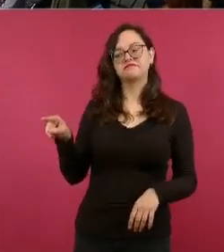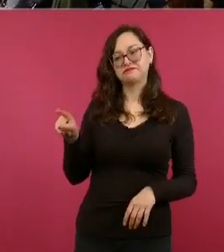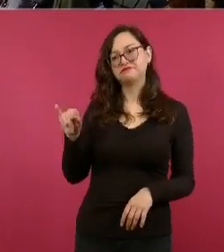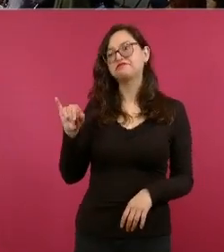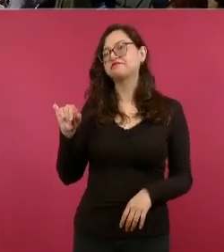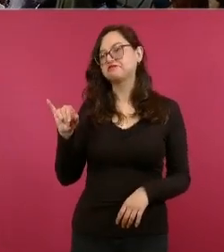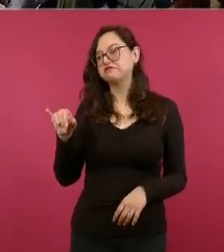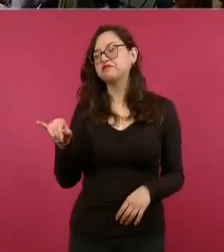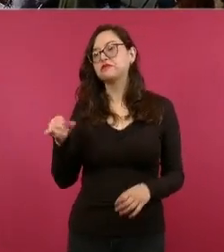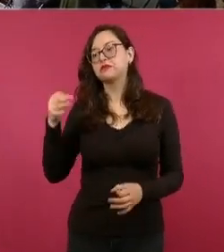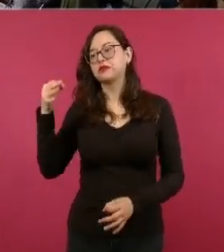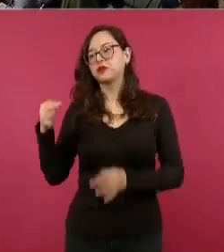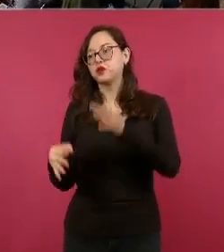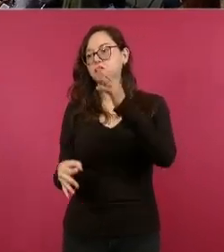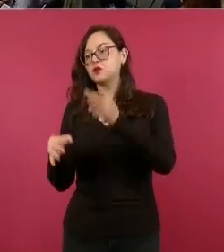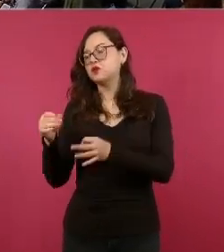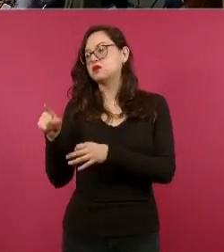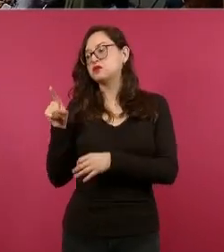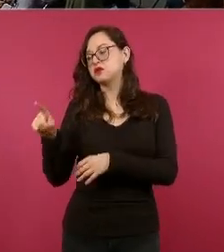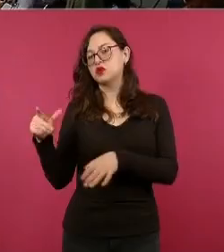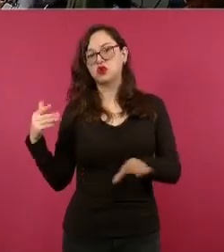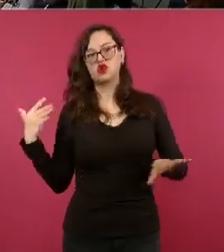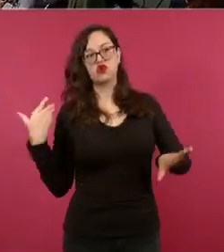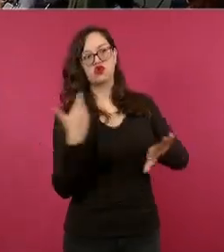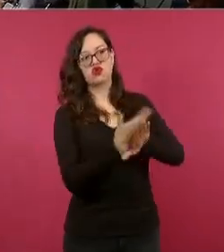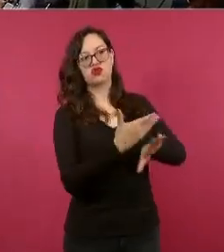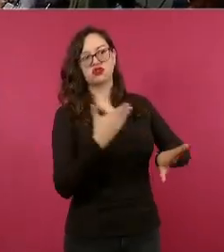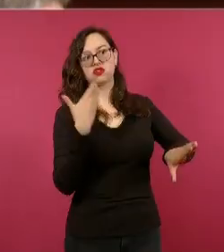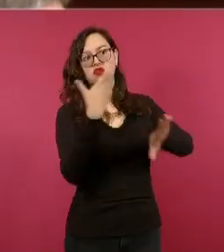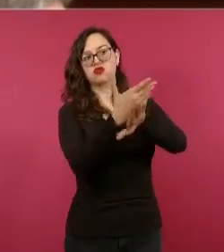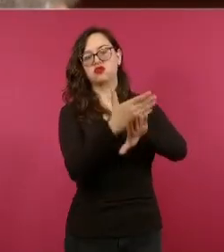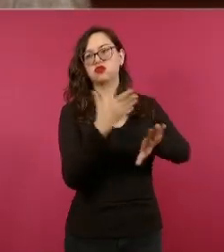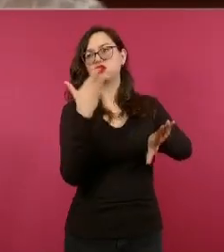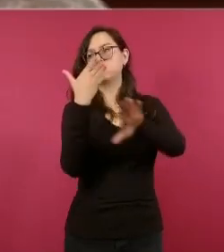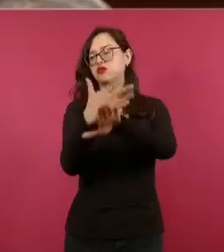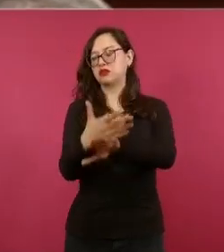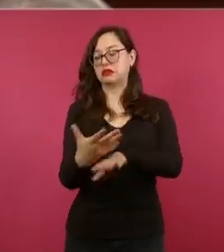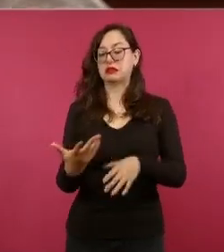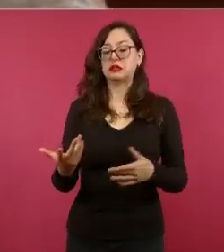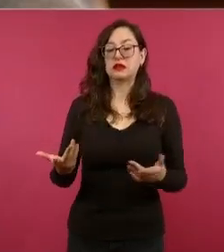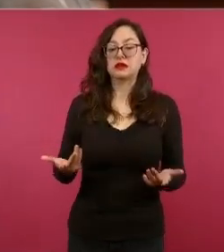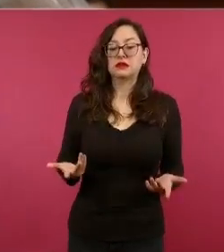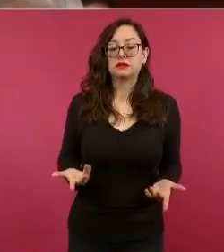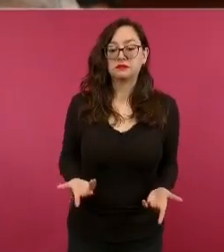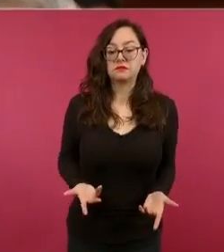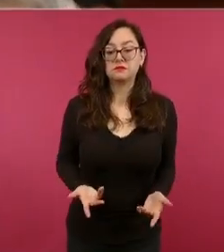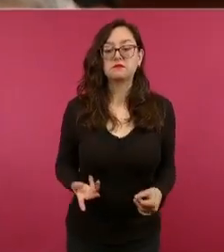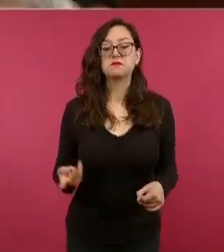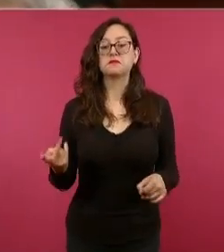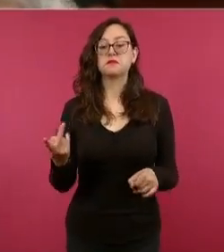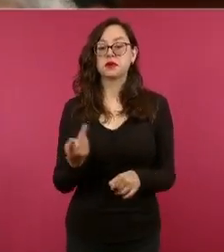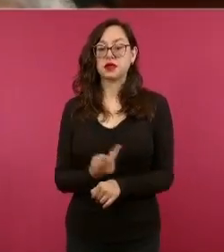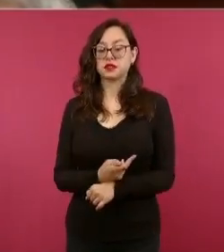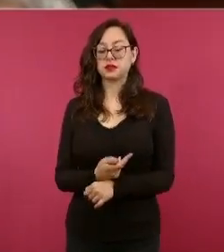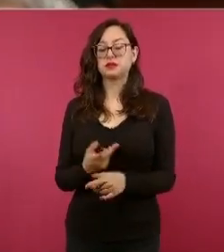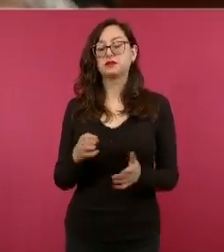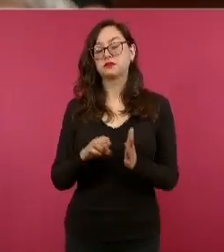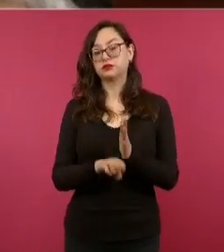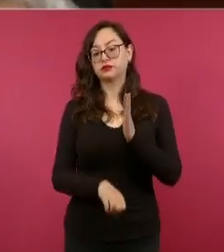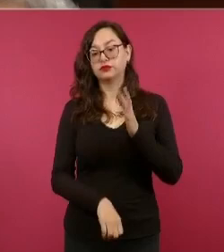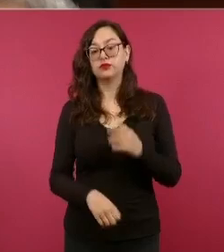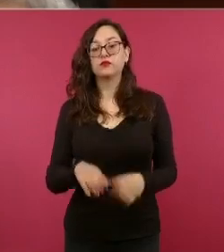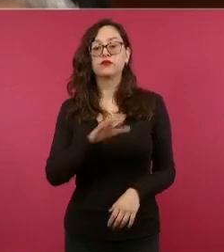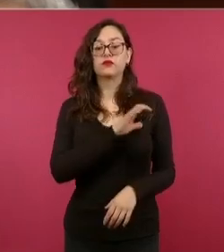perseguir a los candidatos de la oposición a Morena. Esto sucede básicamente con candidatos que van arriba en las